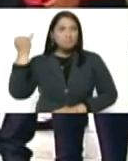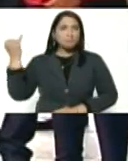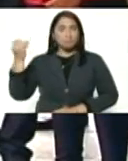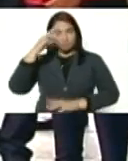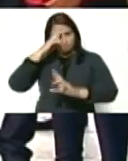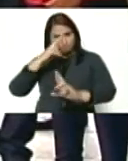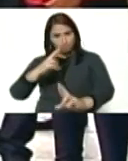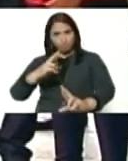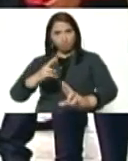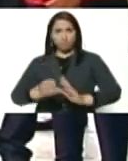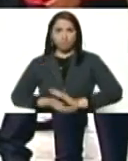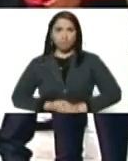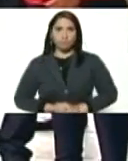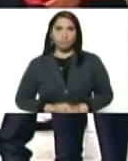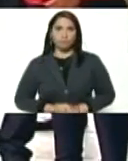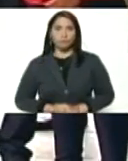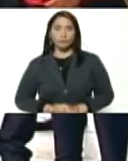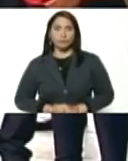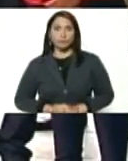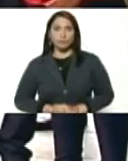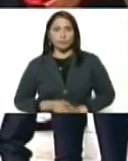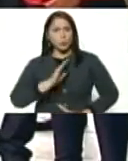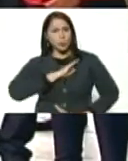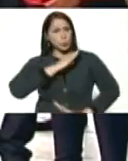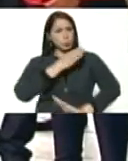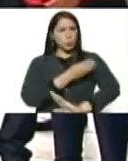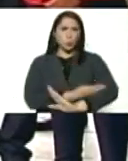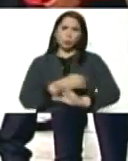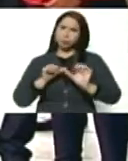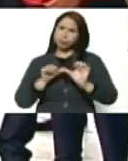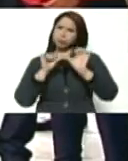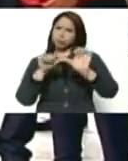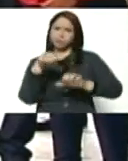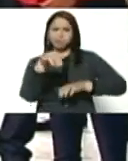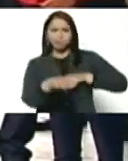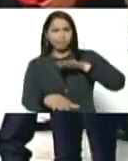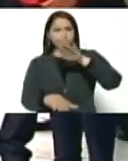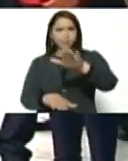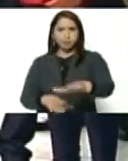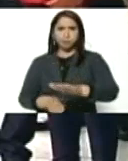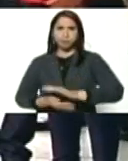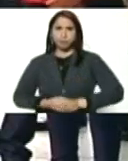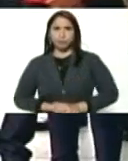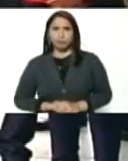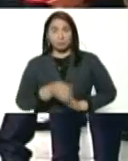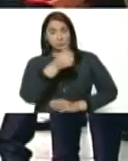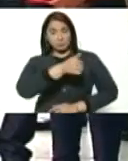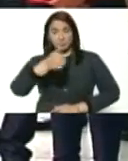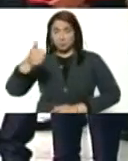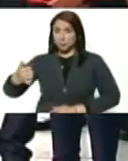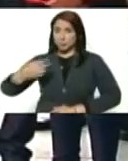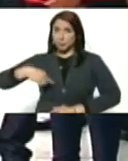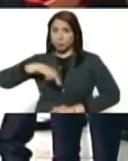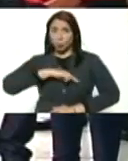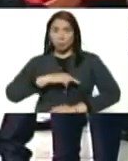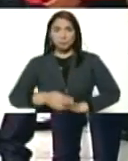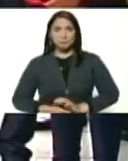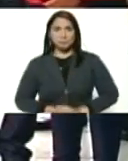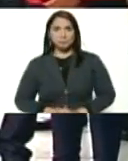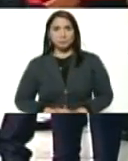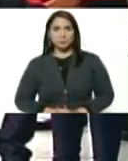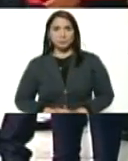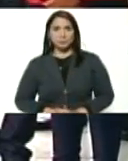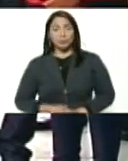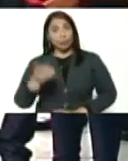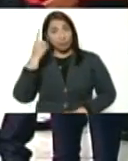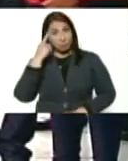y de fuerza para seguir adelante para cada uno de nosotros. Saben